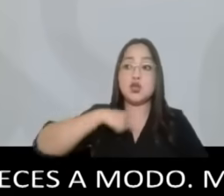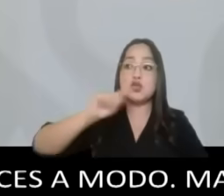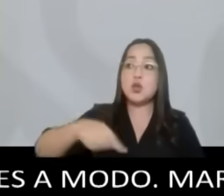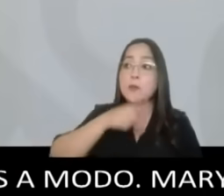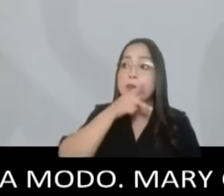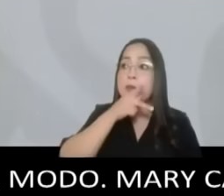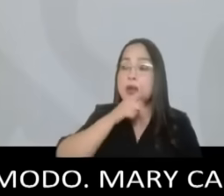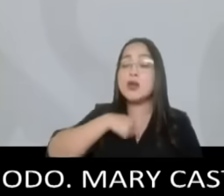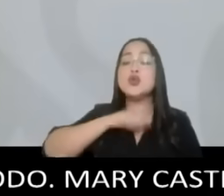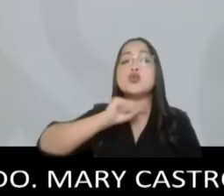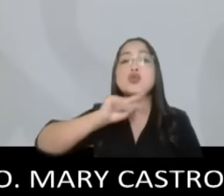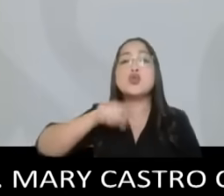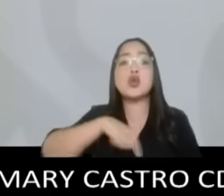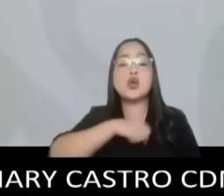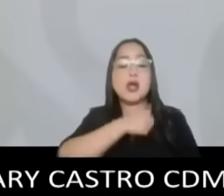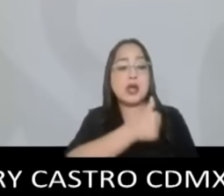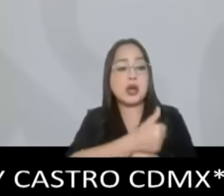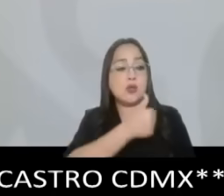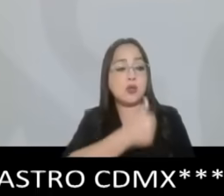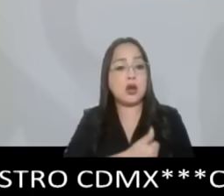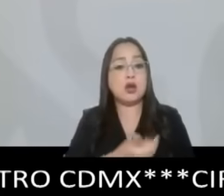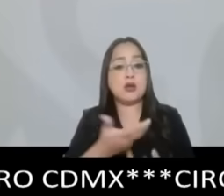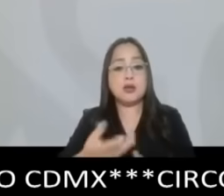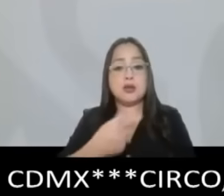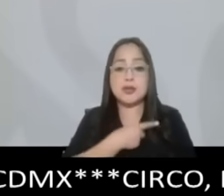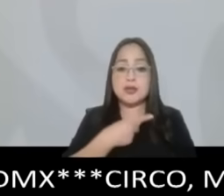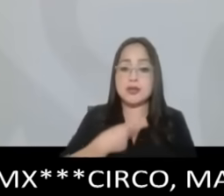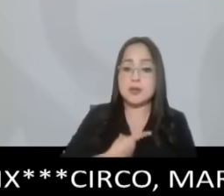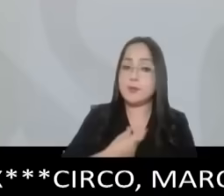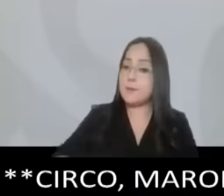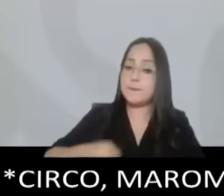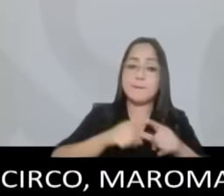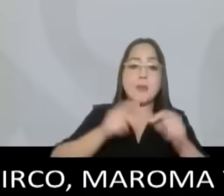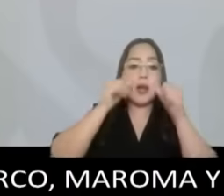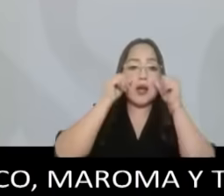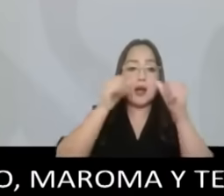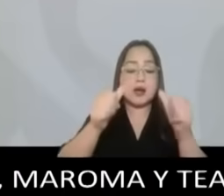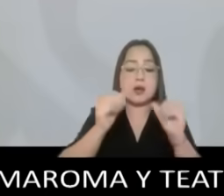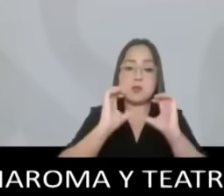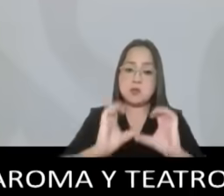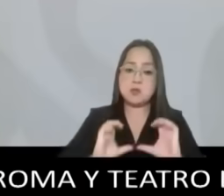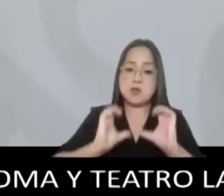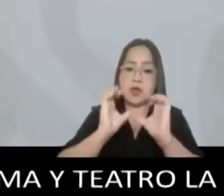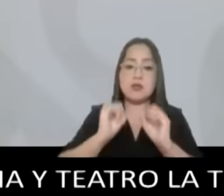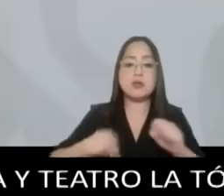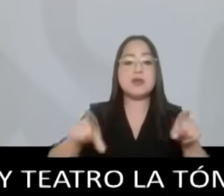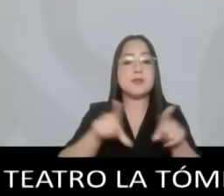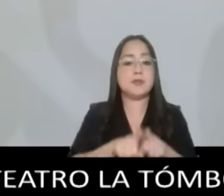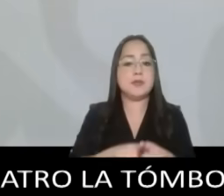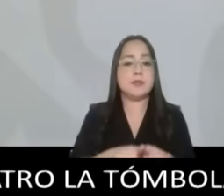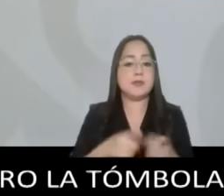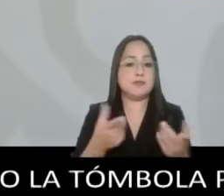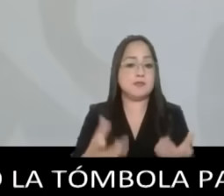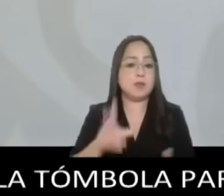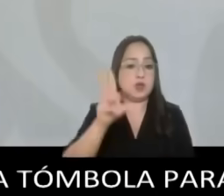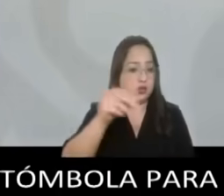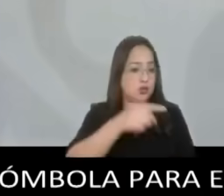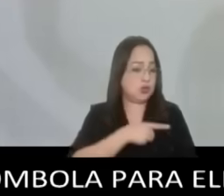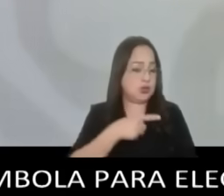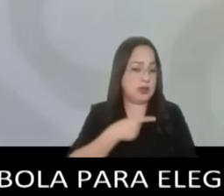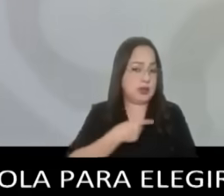estuviera en ese evento violento de 25. Eso no ocurrió. Ustedes no pueden demostrarlo por más que quieran.